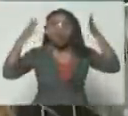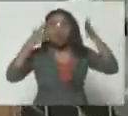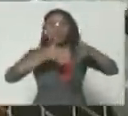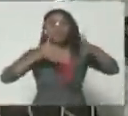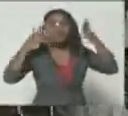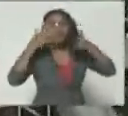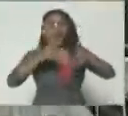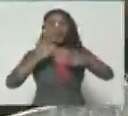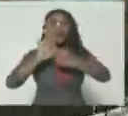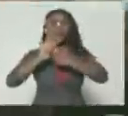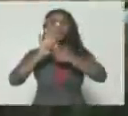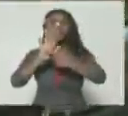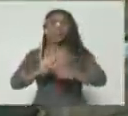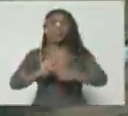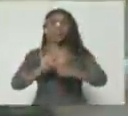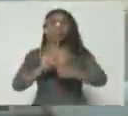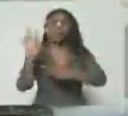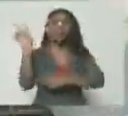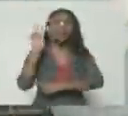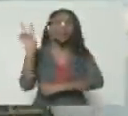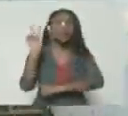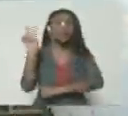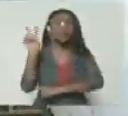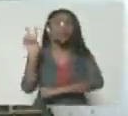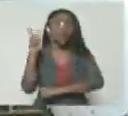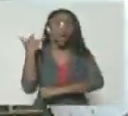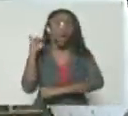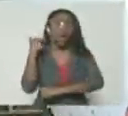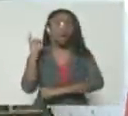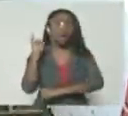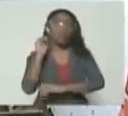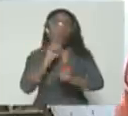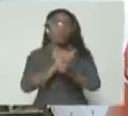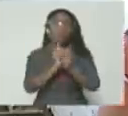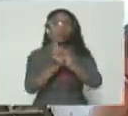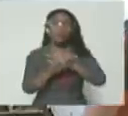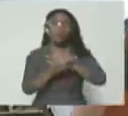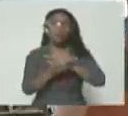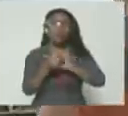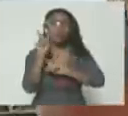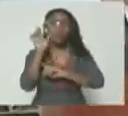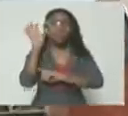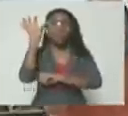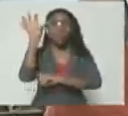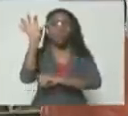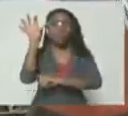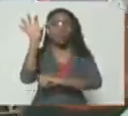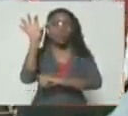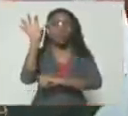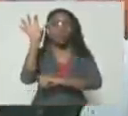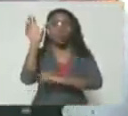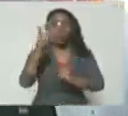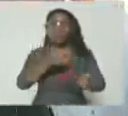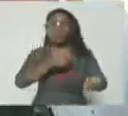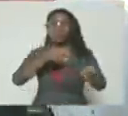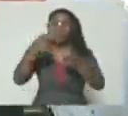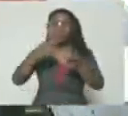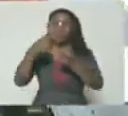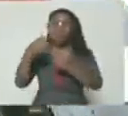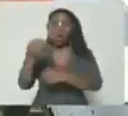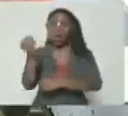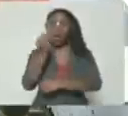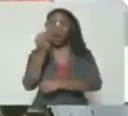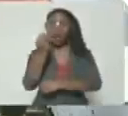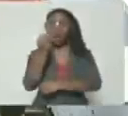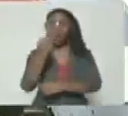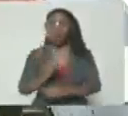nos indicaba que Venezuela tenía que convertirse en un país exportador de